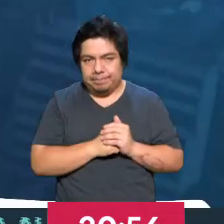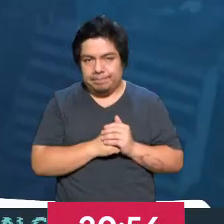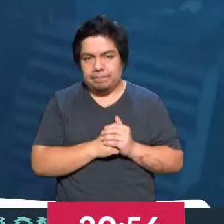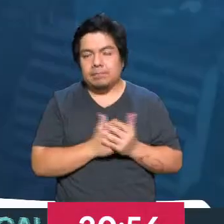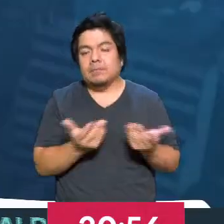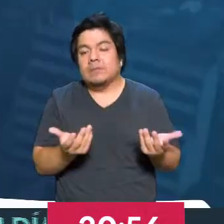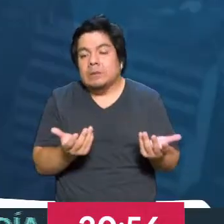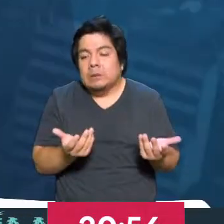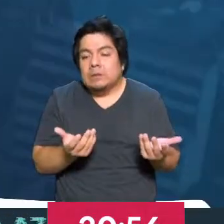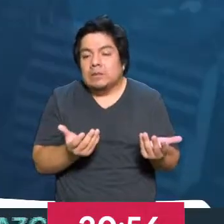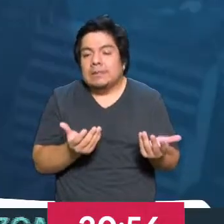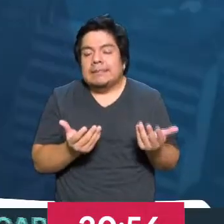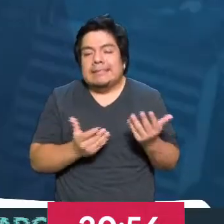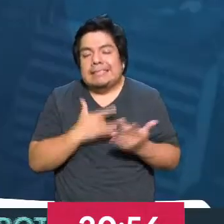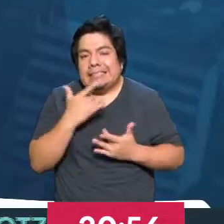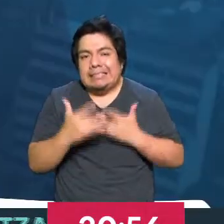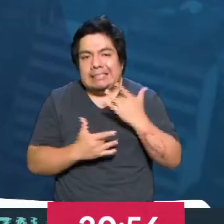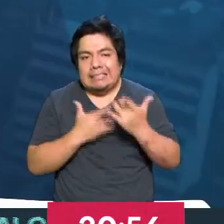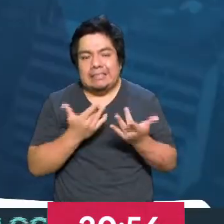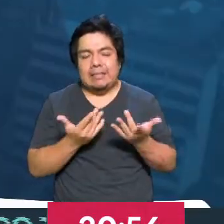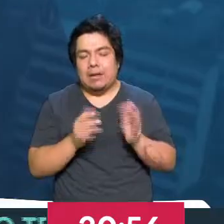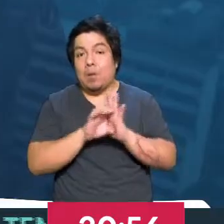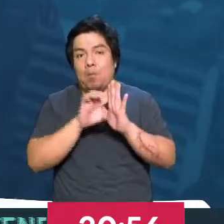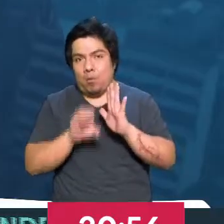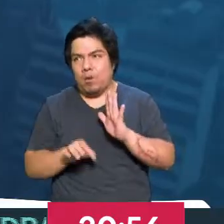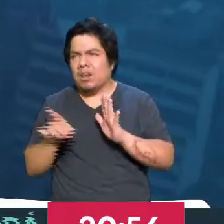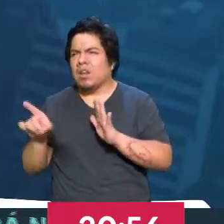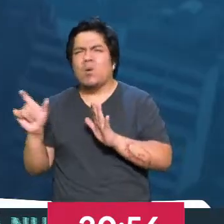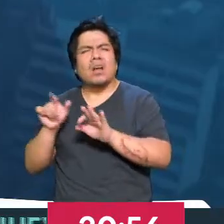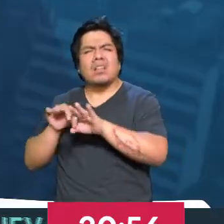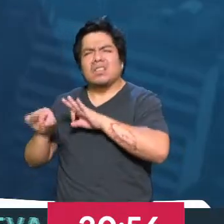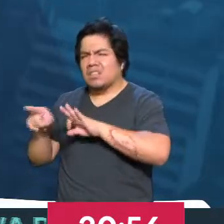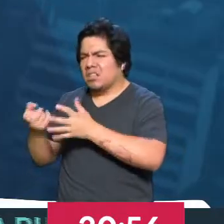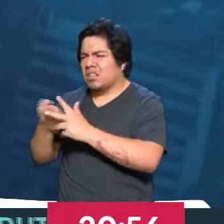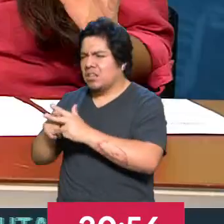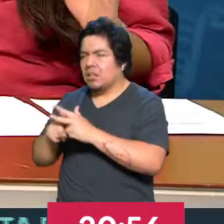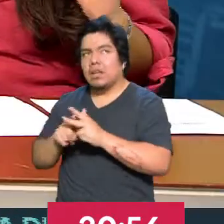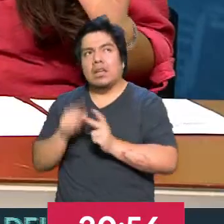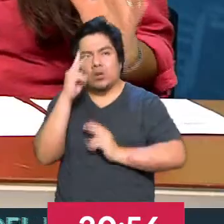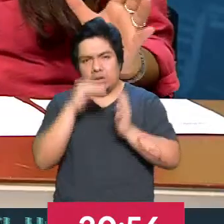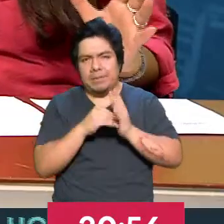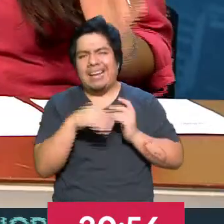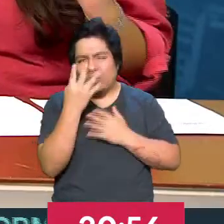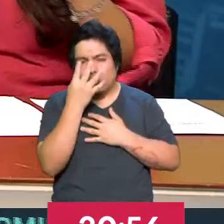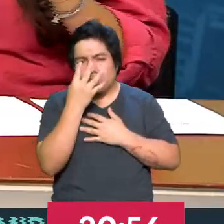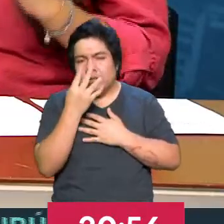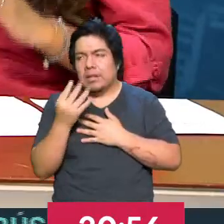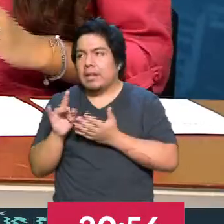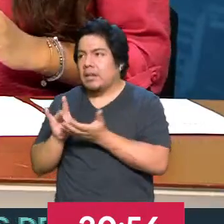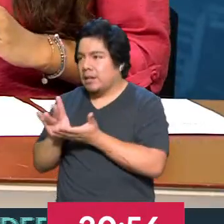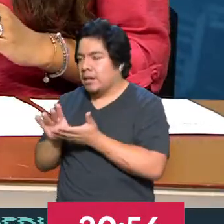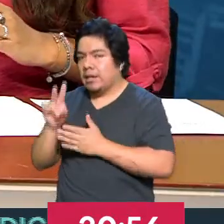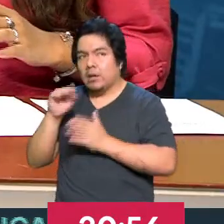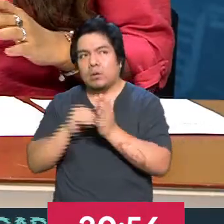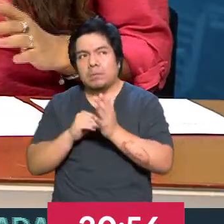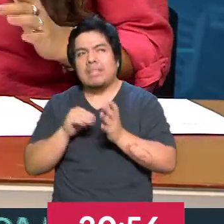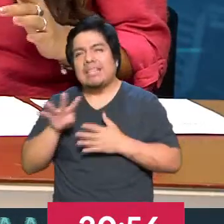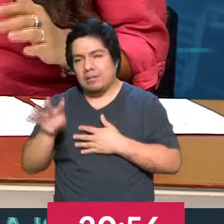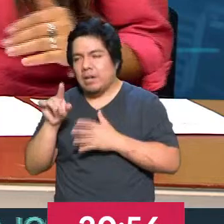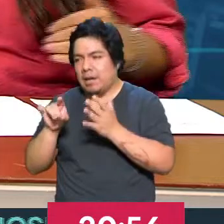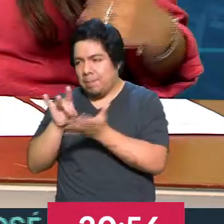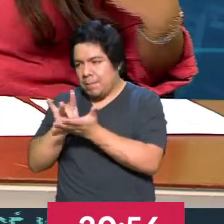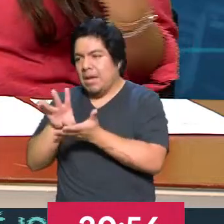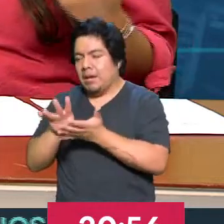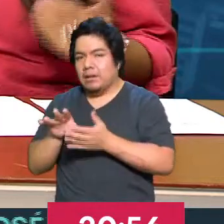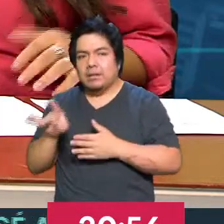cómo repercutió tu salida? O sea, ¿entraste en qué año a laborar aquí entonces? 2014. 2014. Me corren en 2019. Y desde